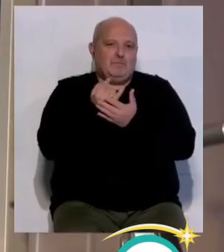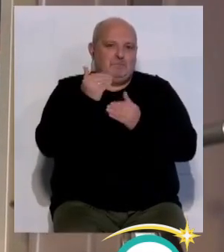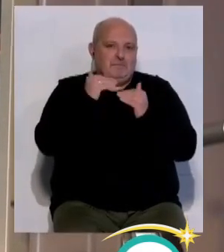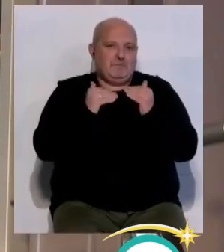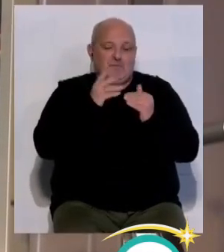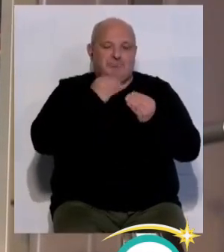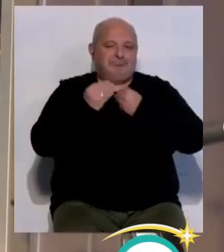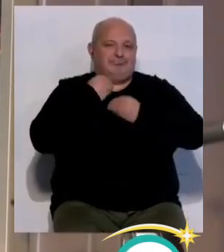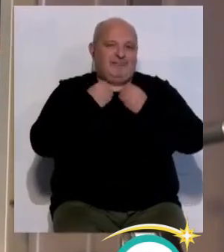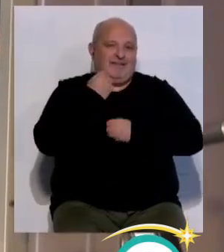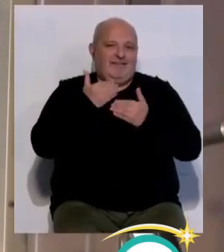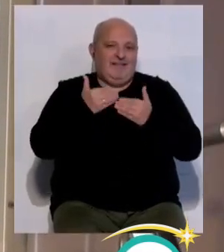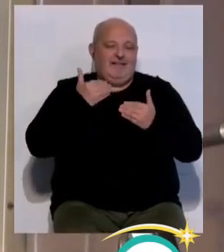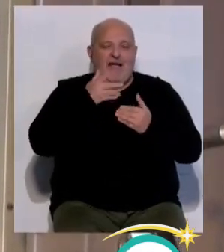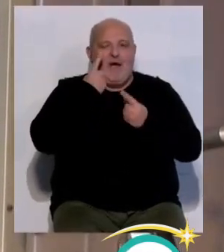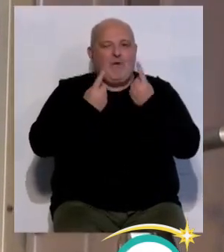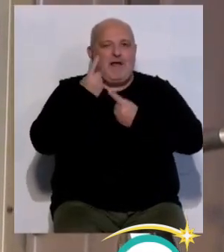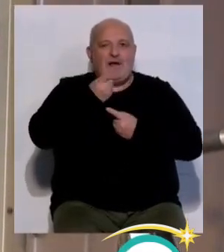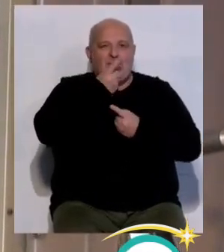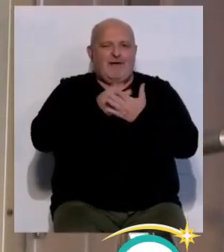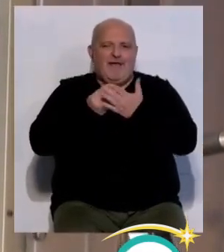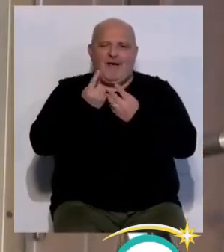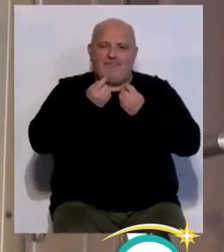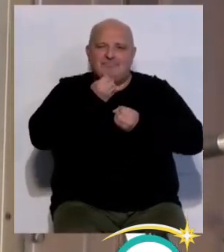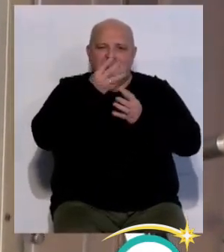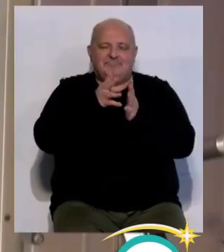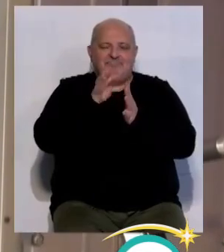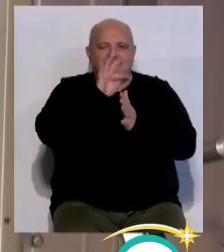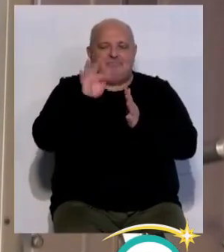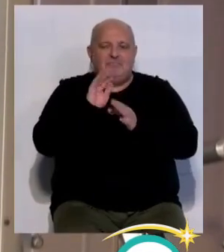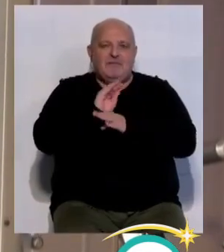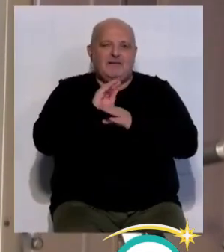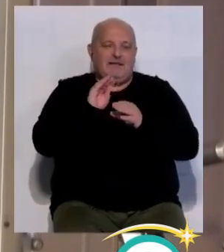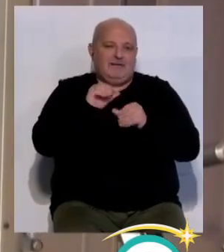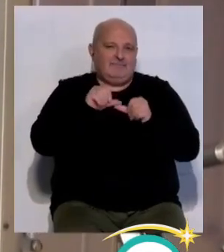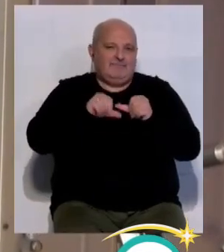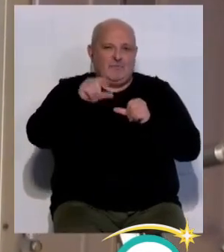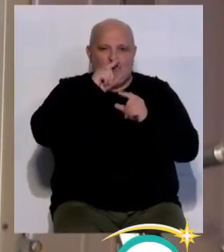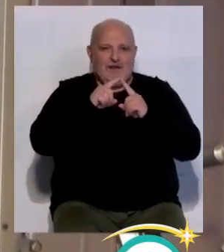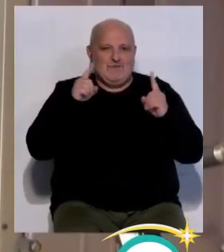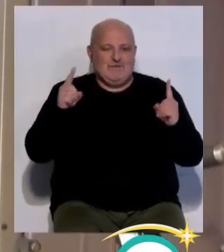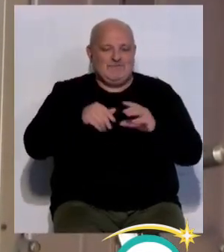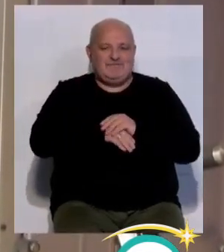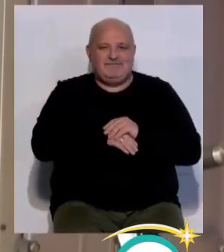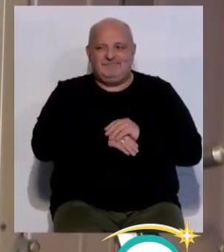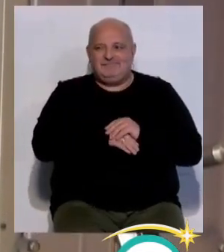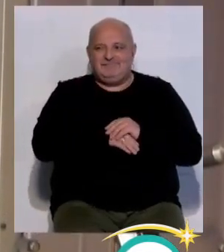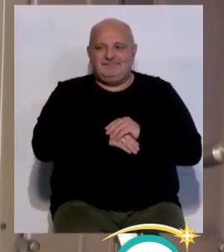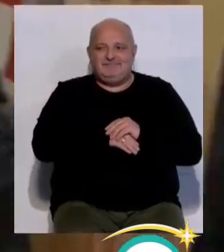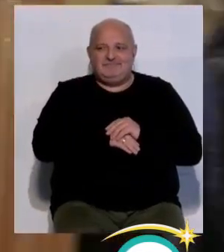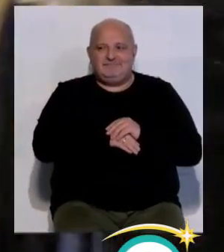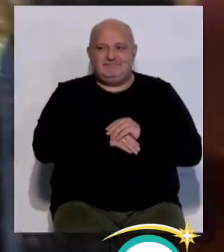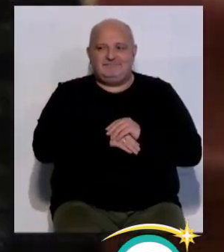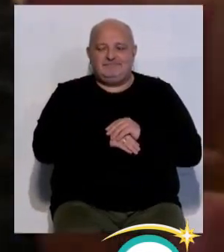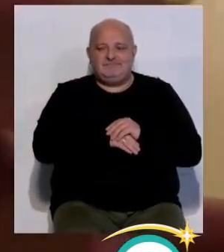física. Vamos a conocer muchos de los errores que se cometen y sobre todo cómo seguir manteniéndolo el resto del año.